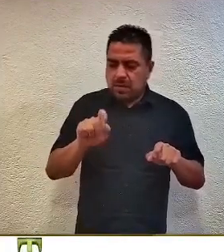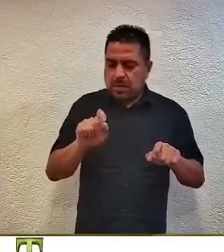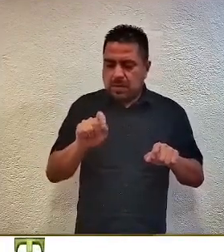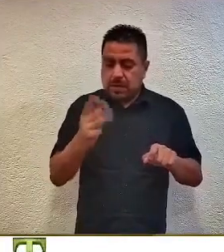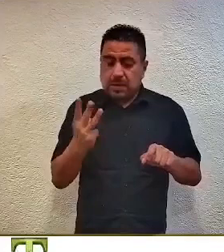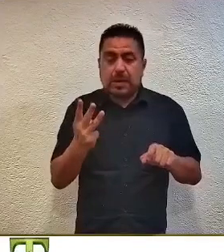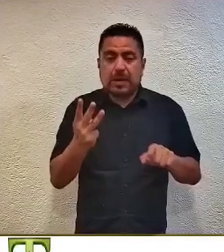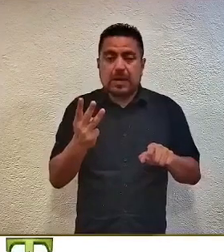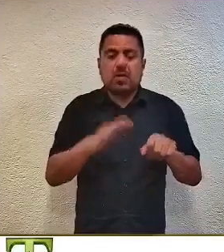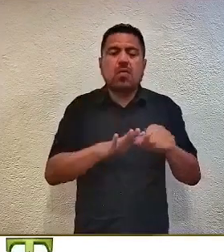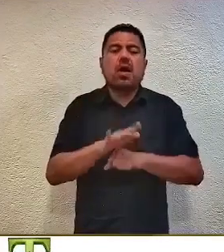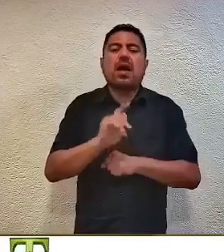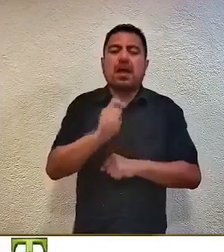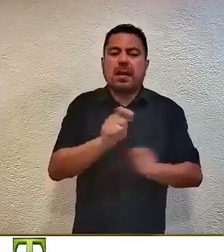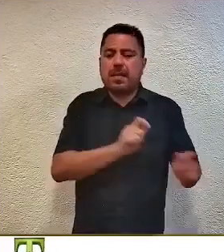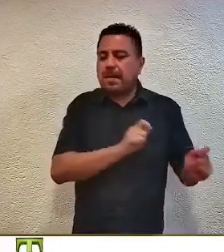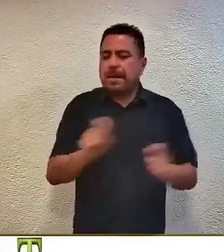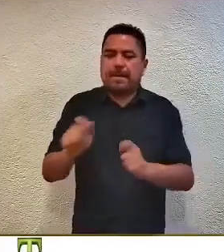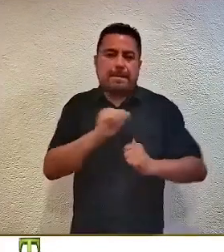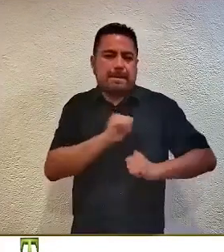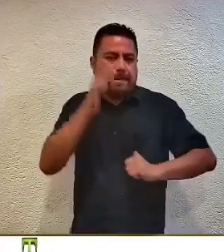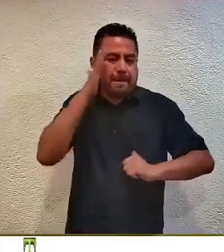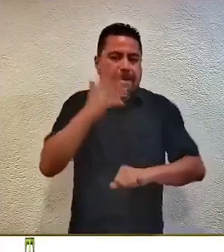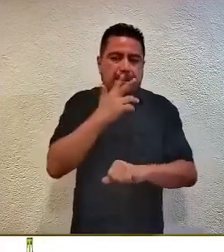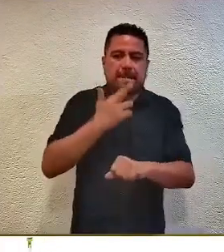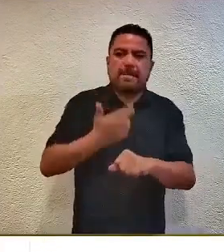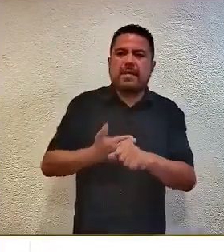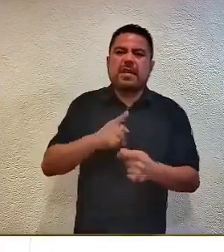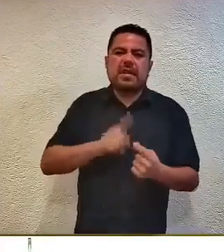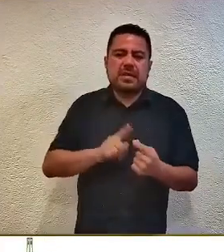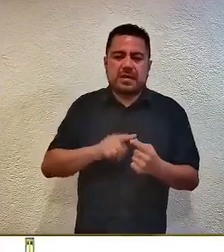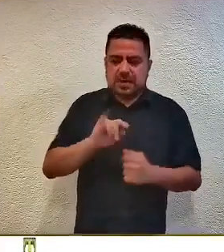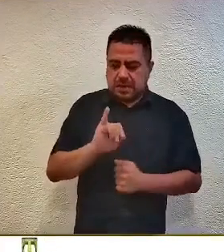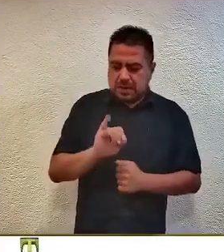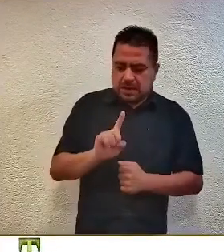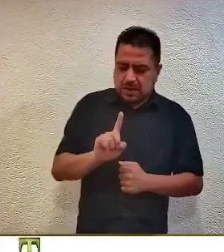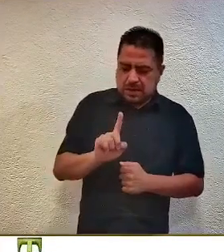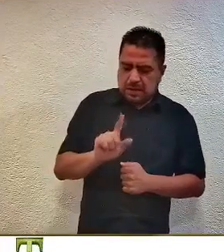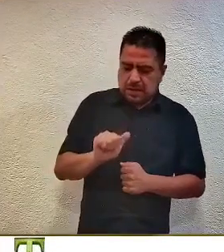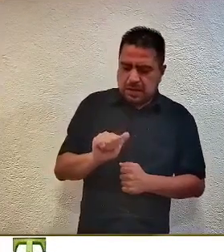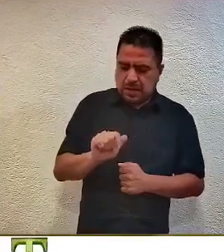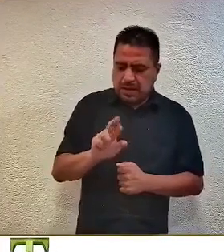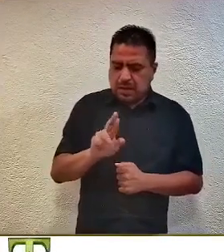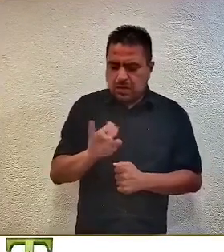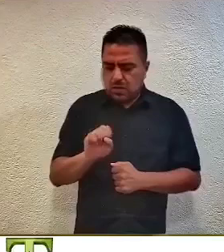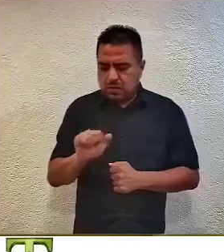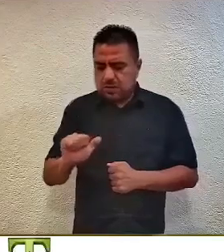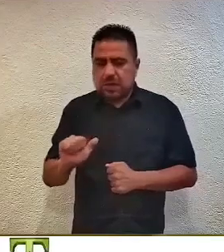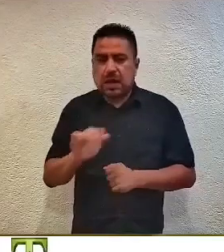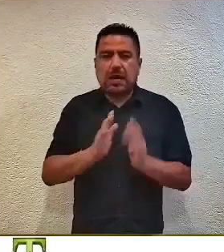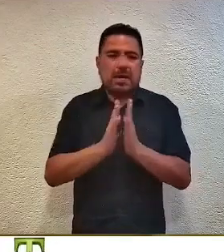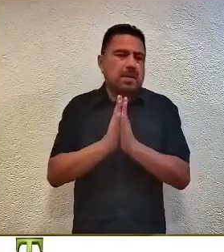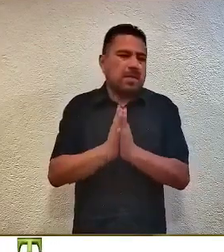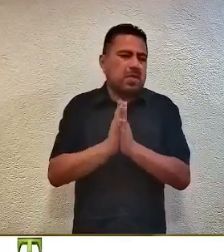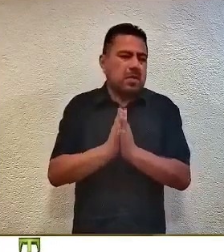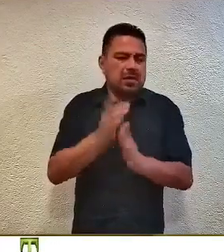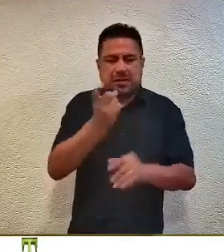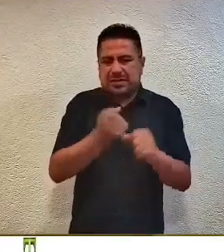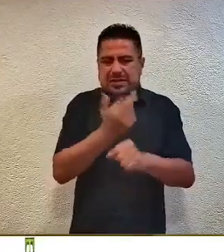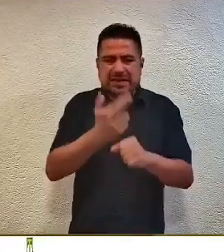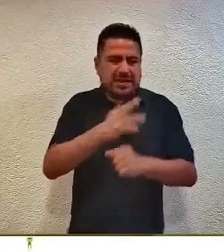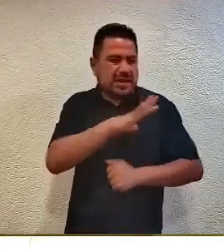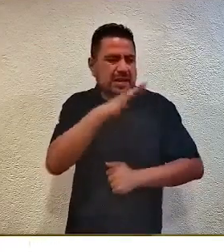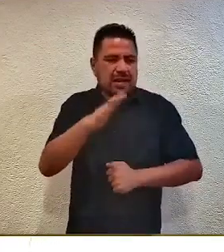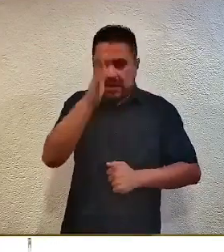TEE/GEC/40/2023, el cual fue turnado a la ponencia a cargo de la magistrada Hilda Rosa Delgado Brito. Por lo tanto, le solicito al Secretario General